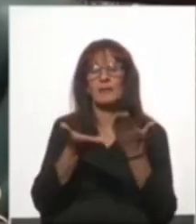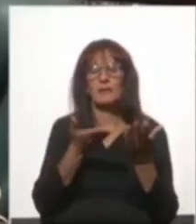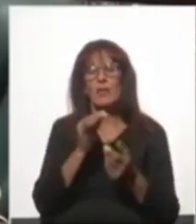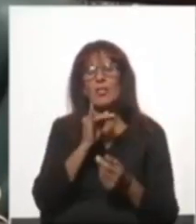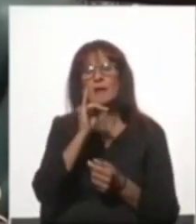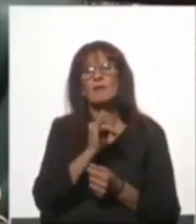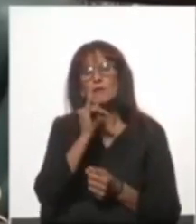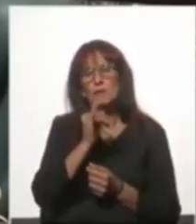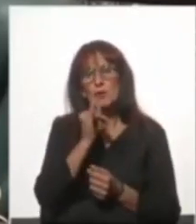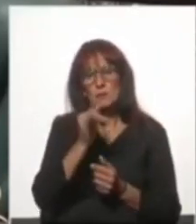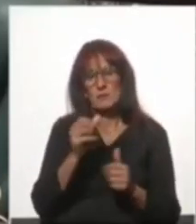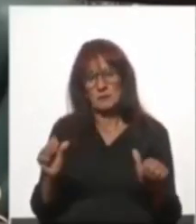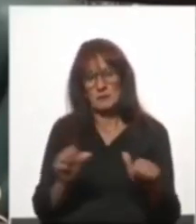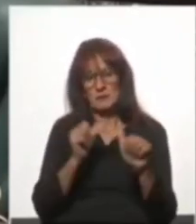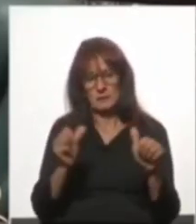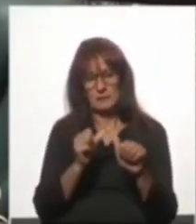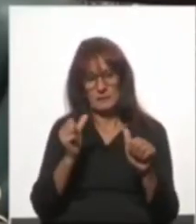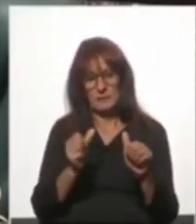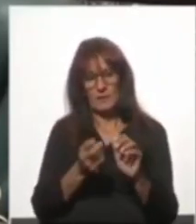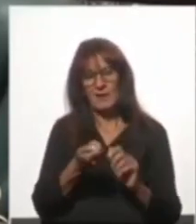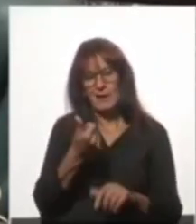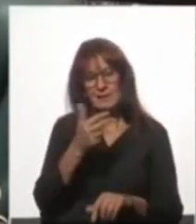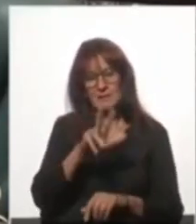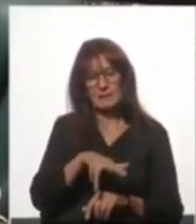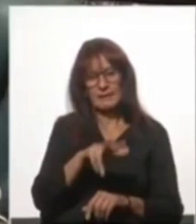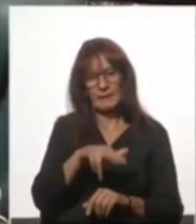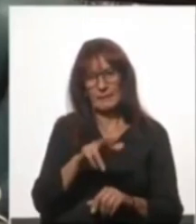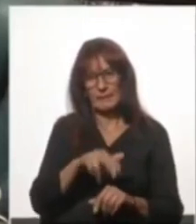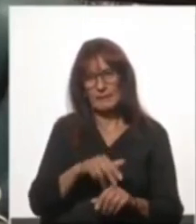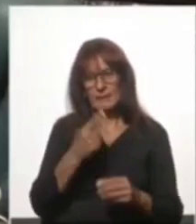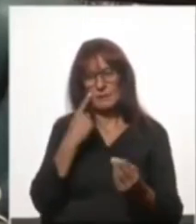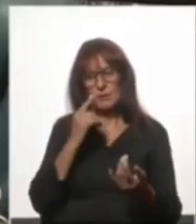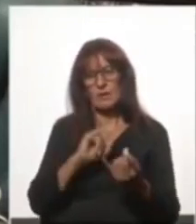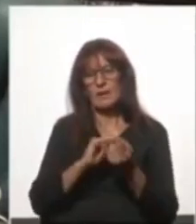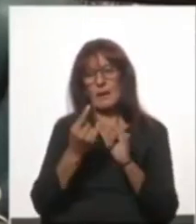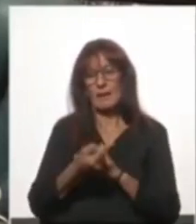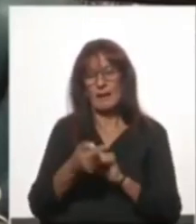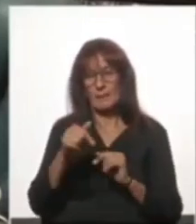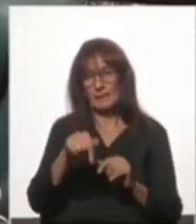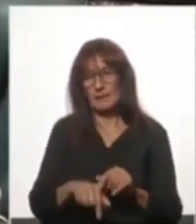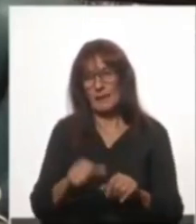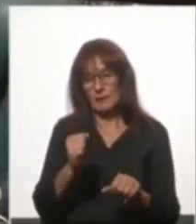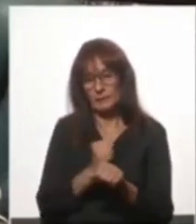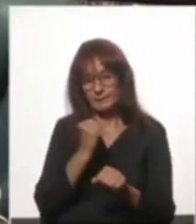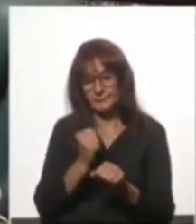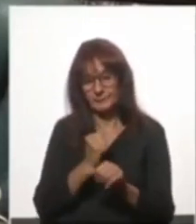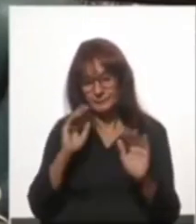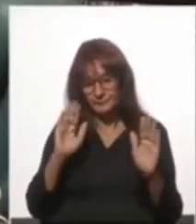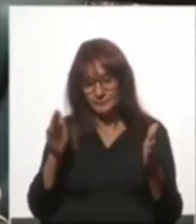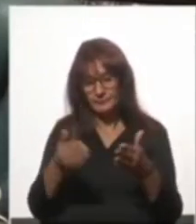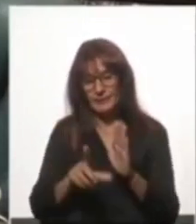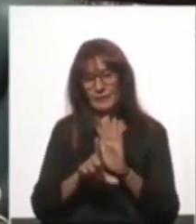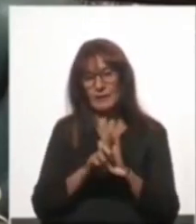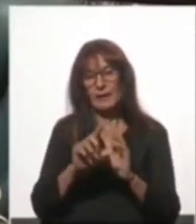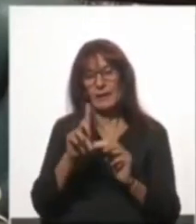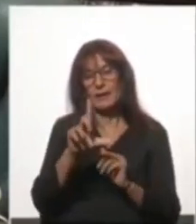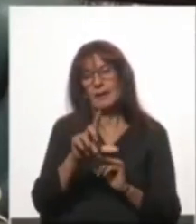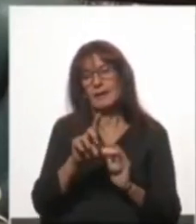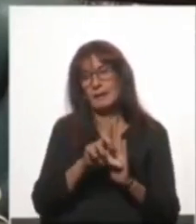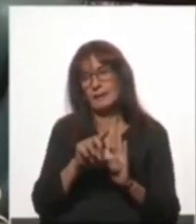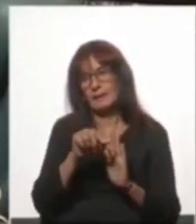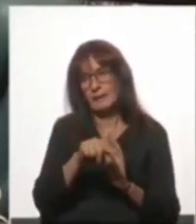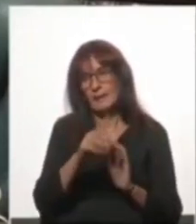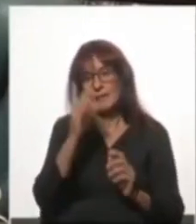se hicieron durante los casi 3 meses de tratamiento parlamentario de la ley de presupuesto, tanto